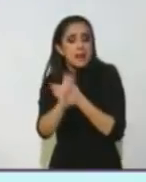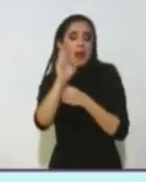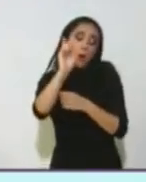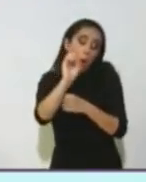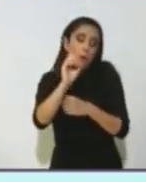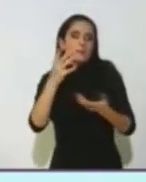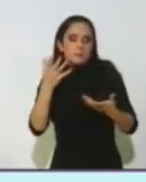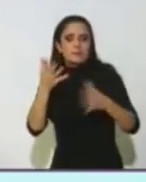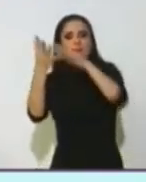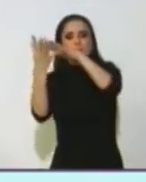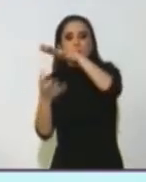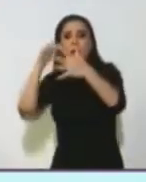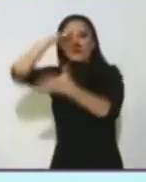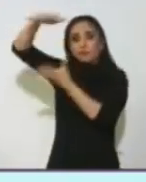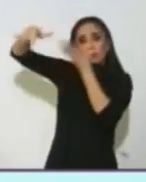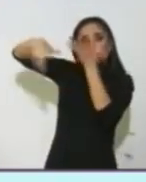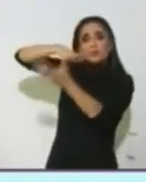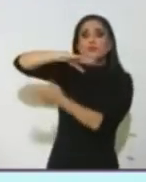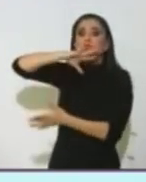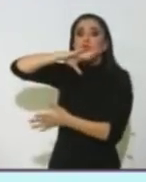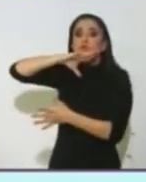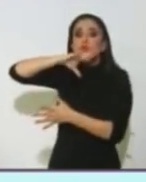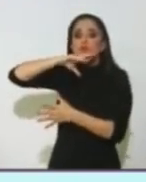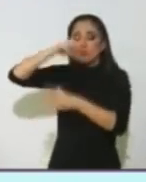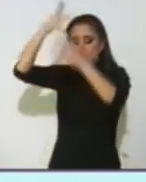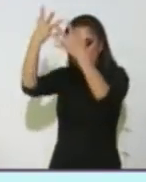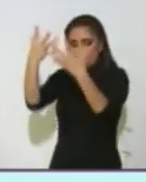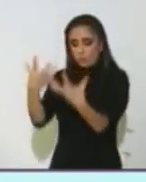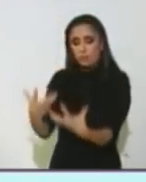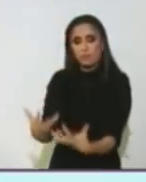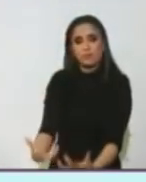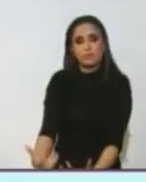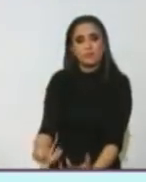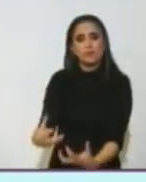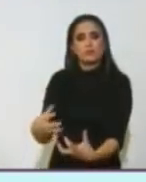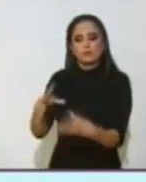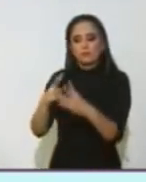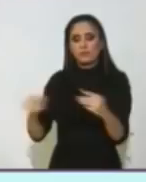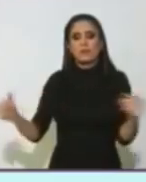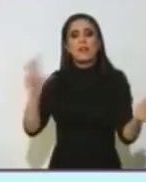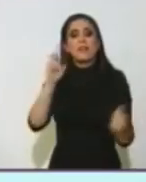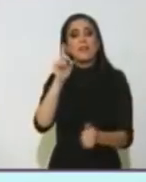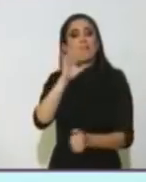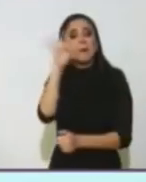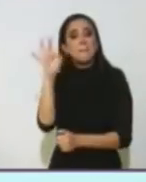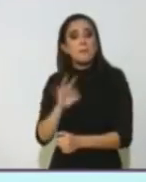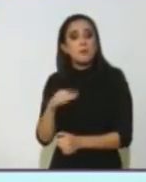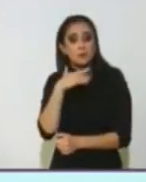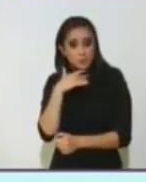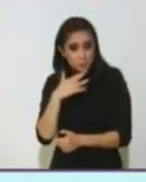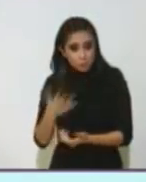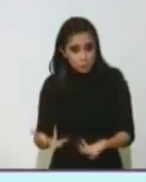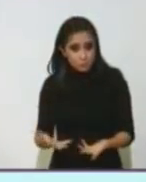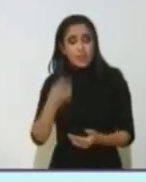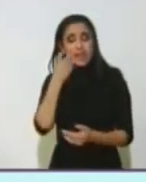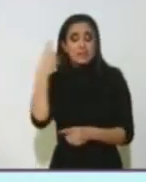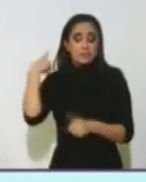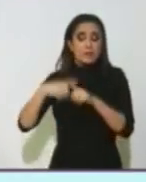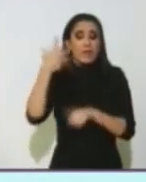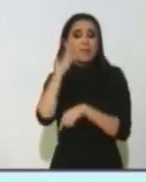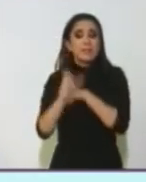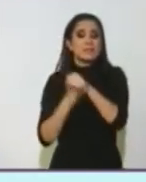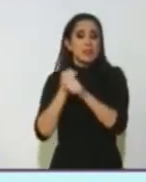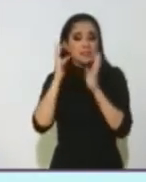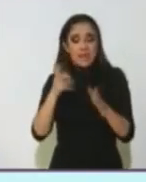absorber partículas de contaminación hasta en un 30% ya lleva 10 años y es un